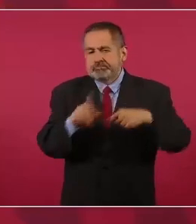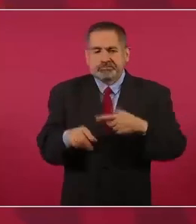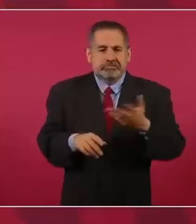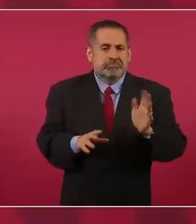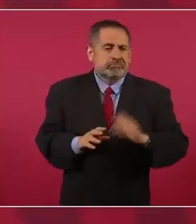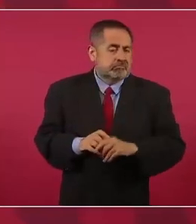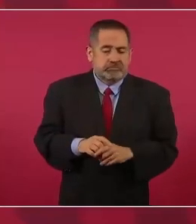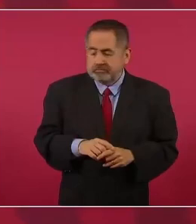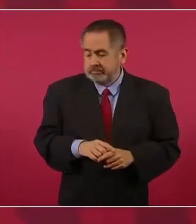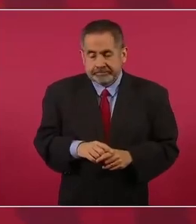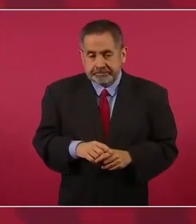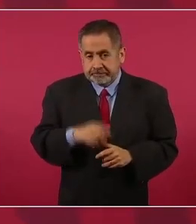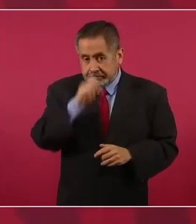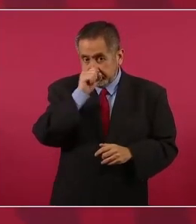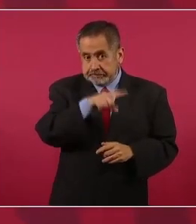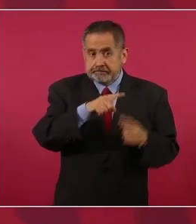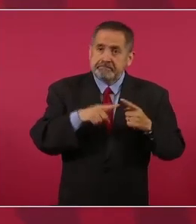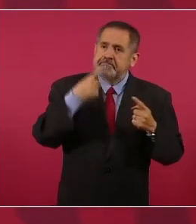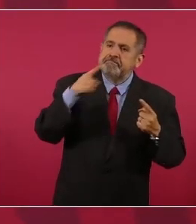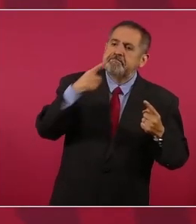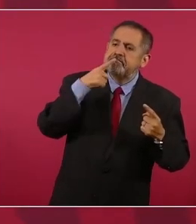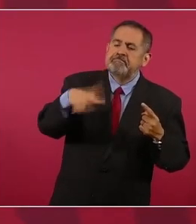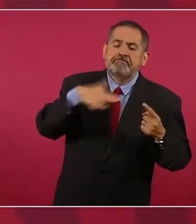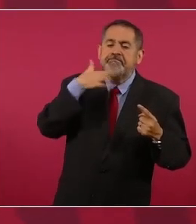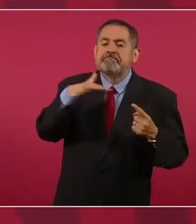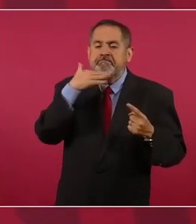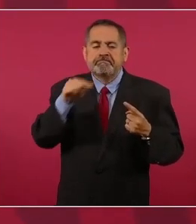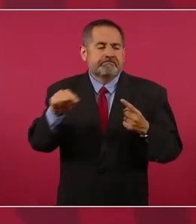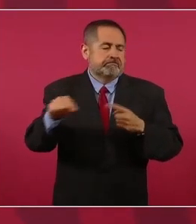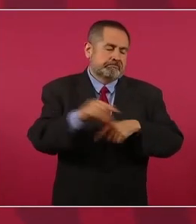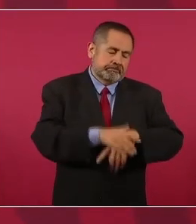y también con denuncias,